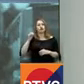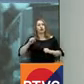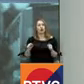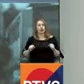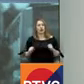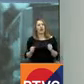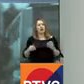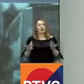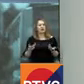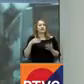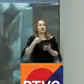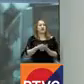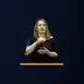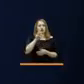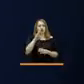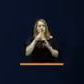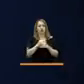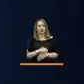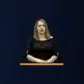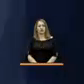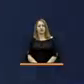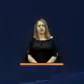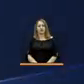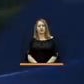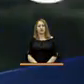de la noche a